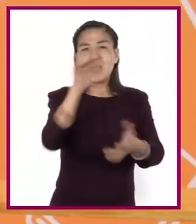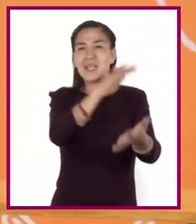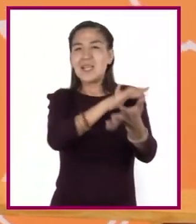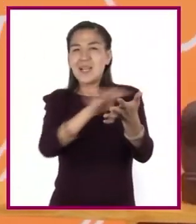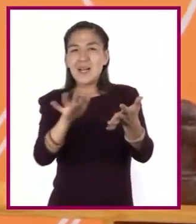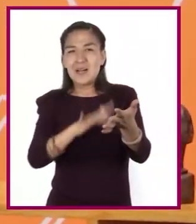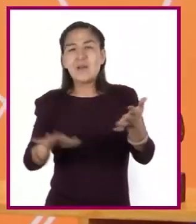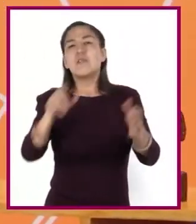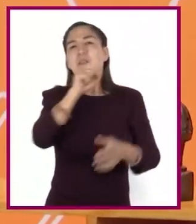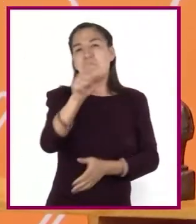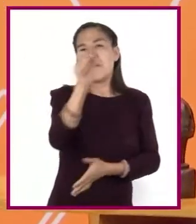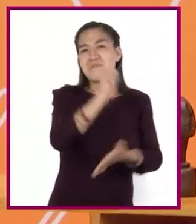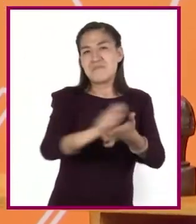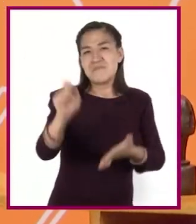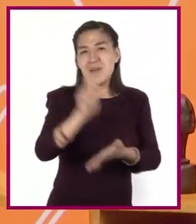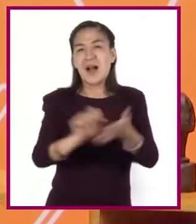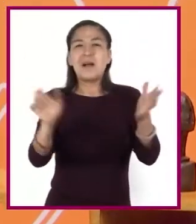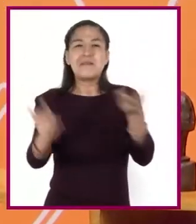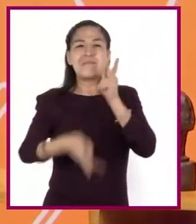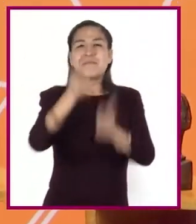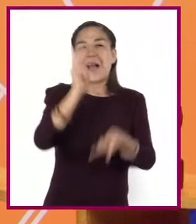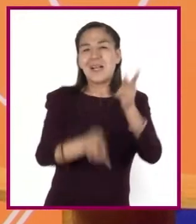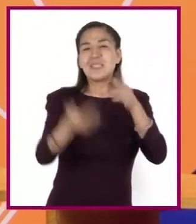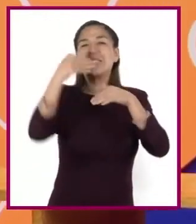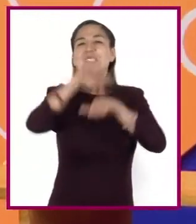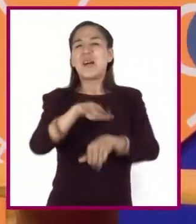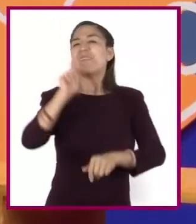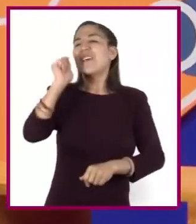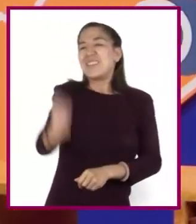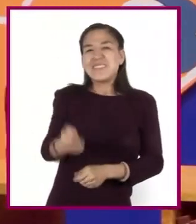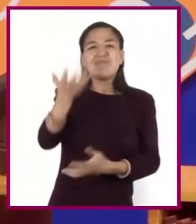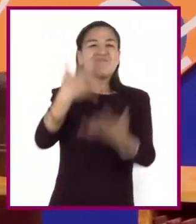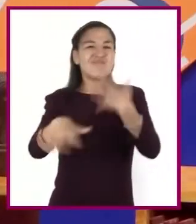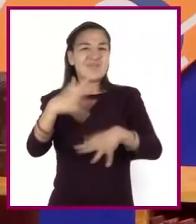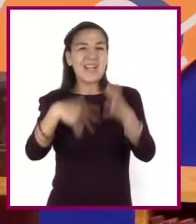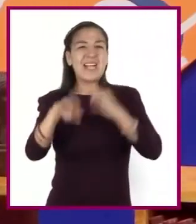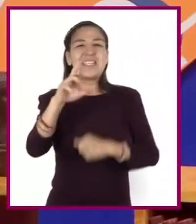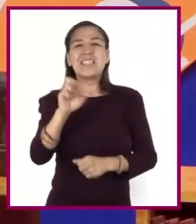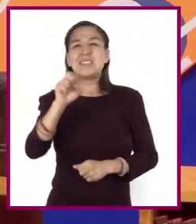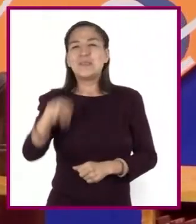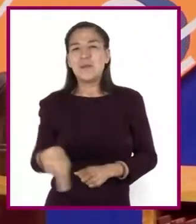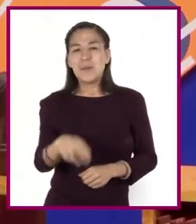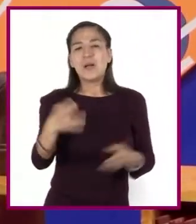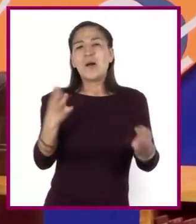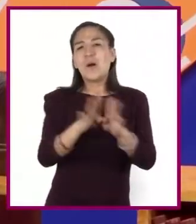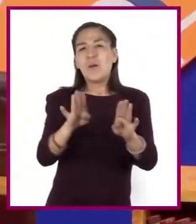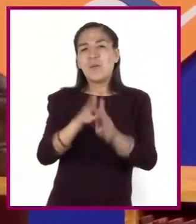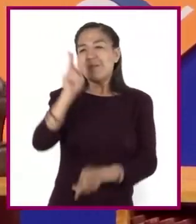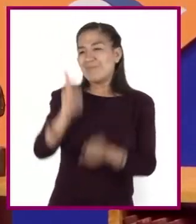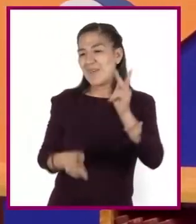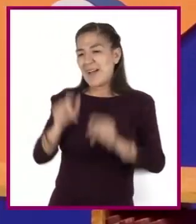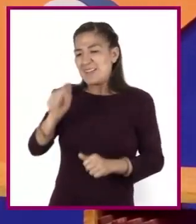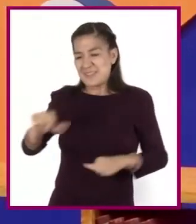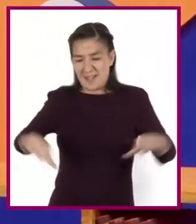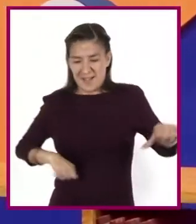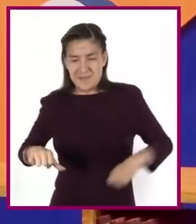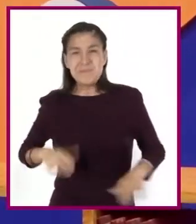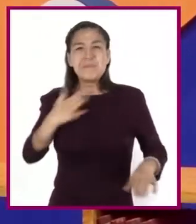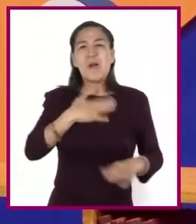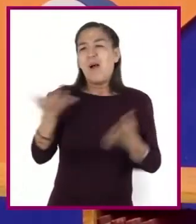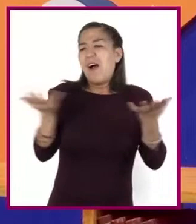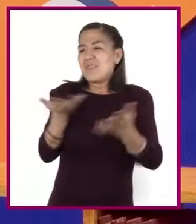leyendo o escribiendo y platicando un resumen. Y hasta lo hacemos cuando platicamos de nuestras actividades